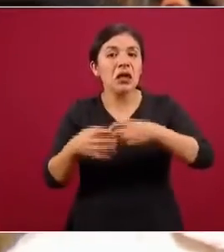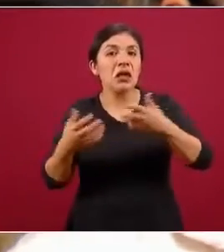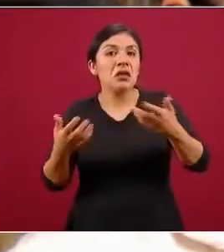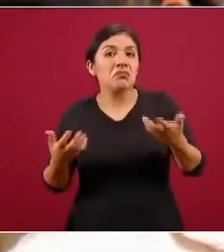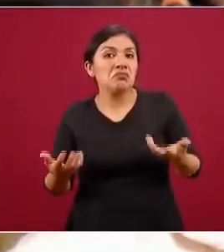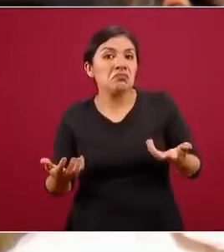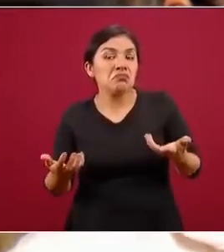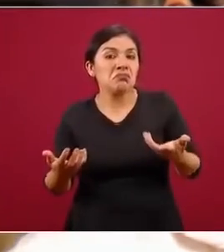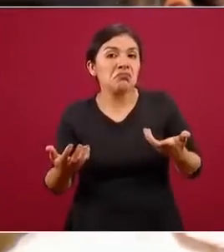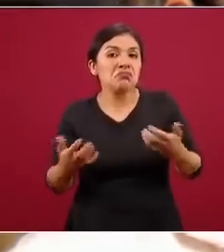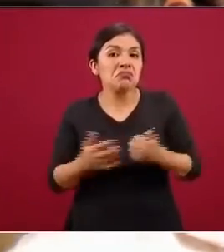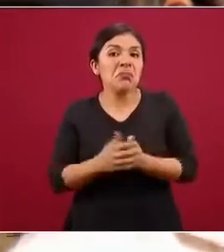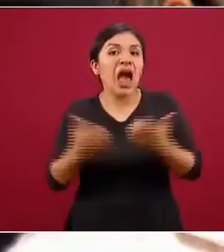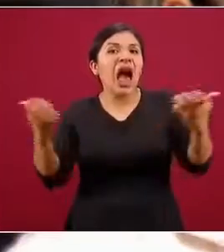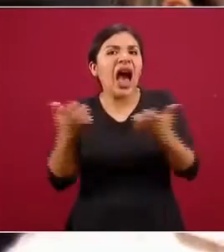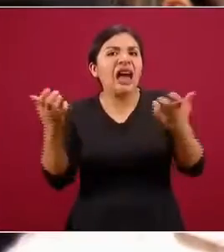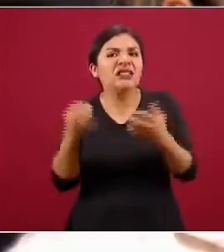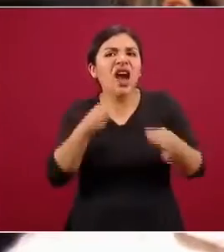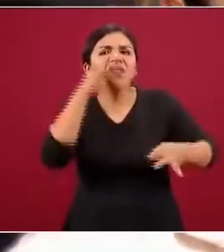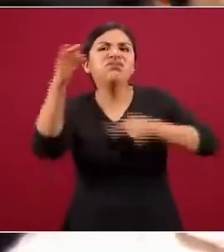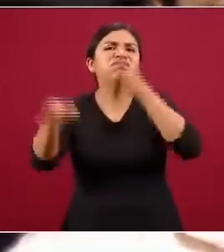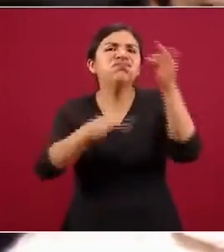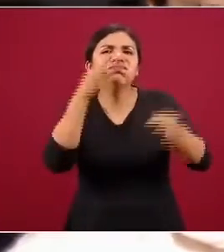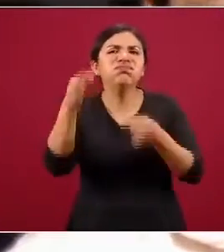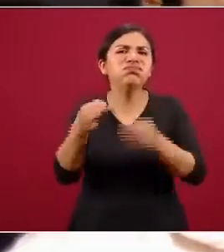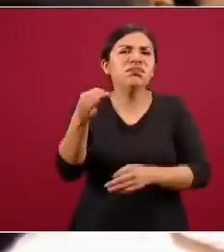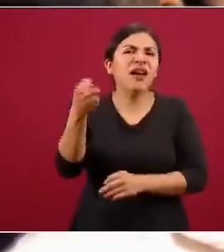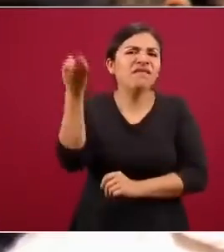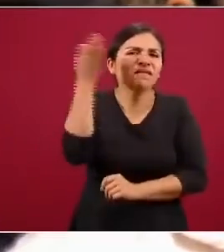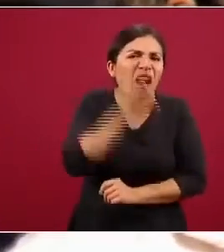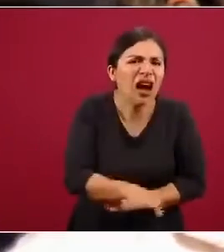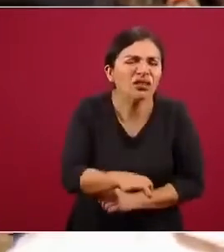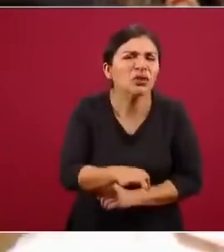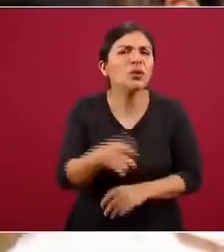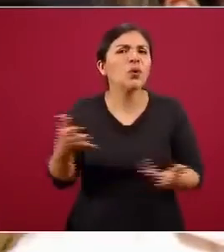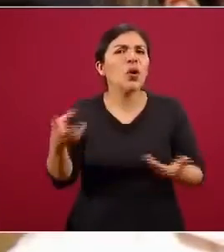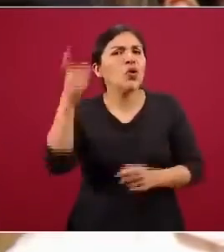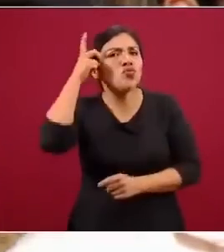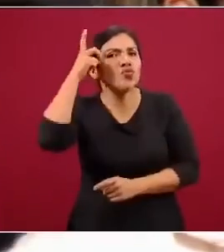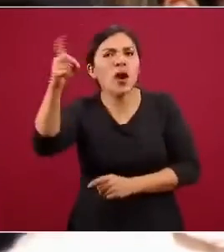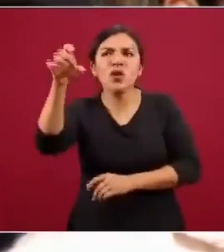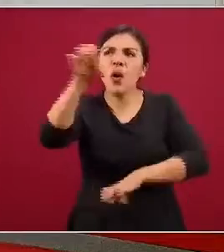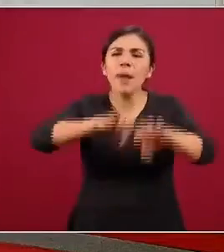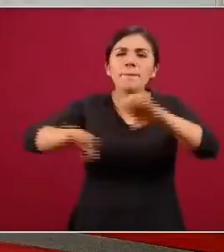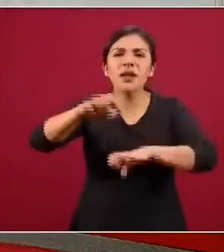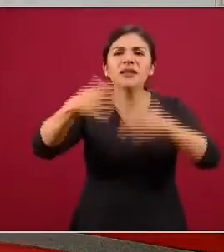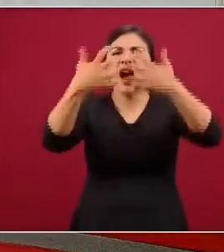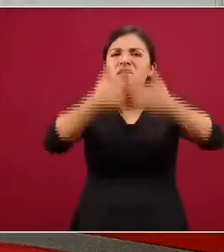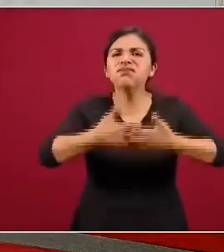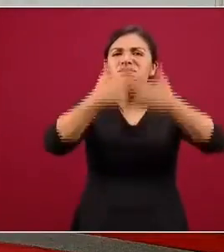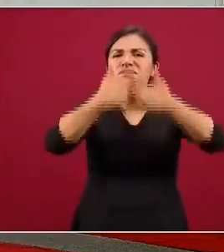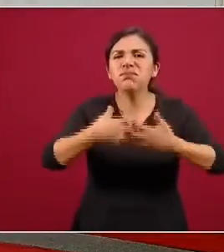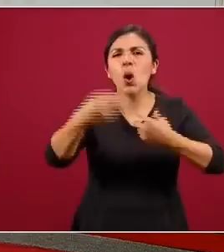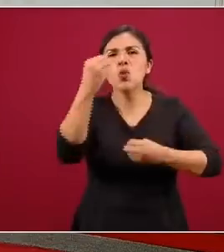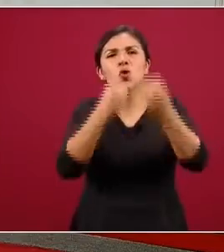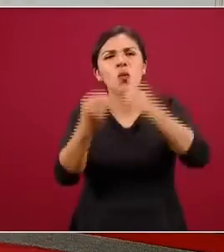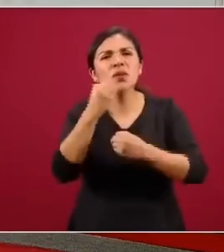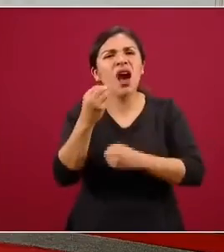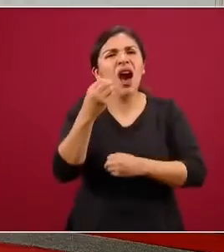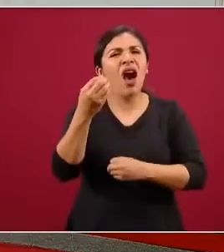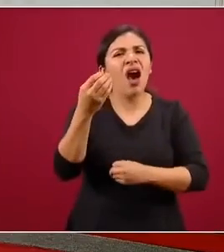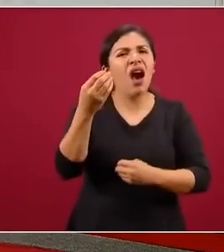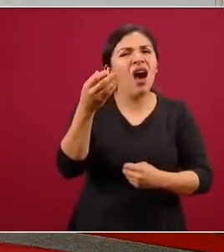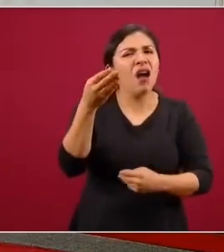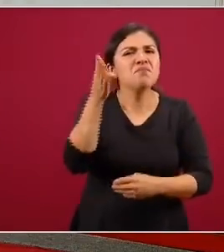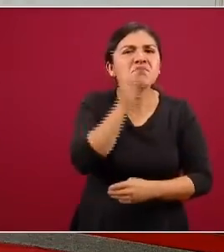que generan estos productos chatarra, los dueños de estas empresas, de estos medios, pero sobre todo